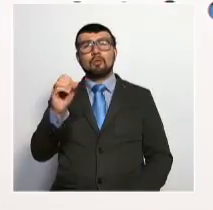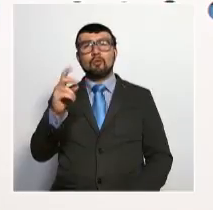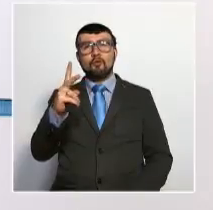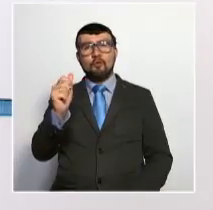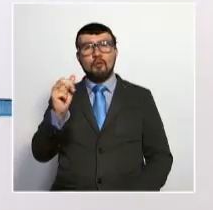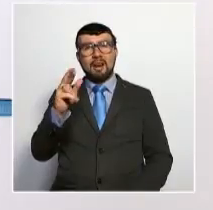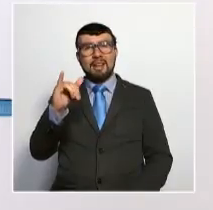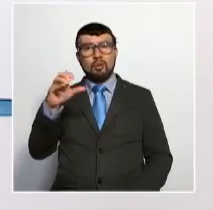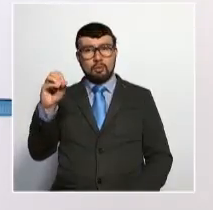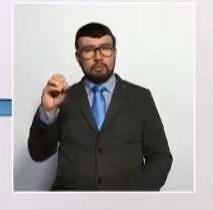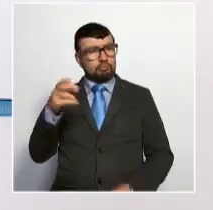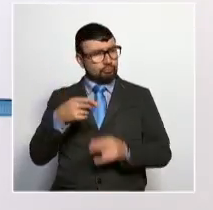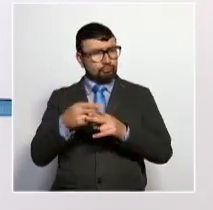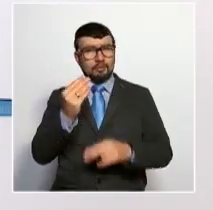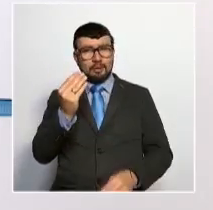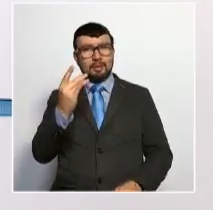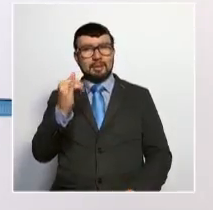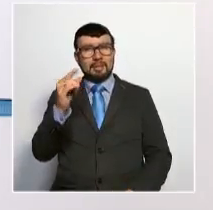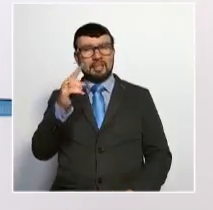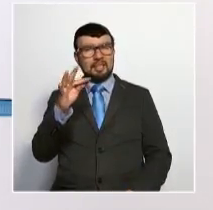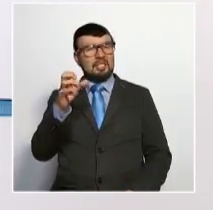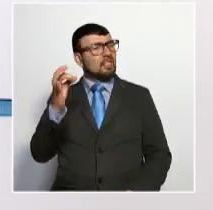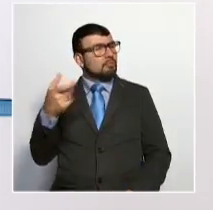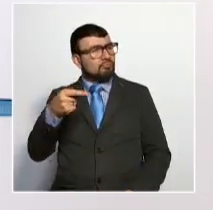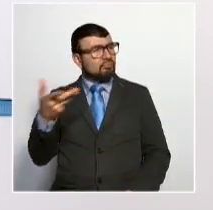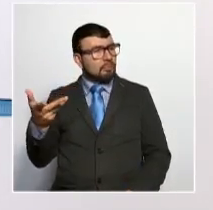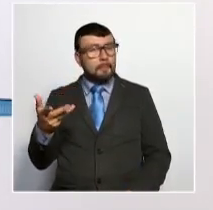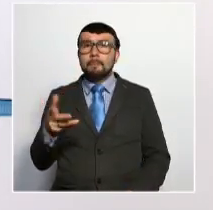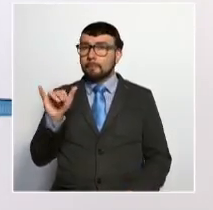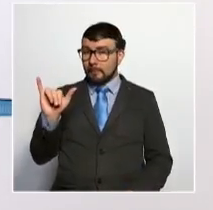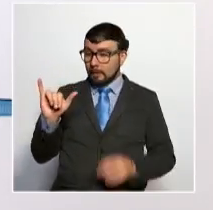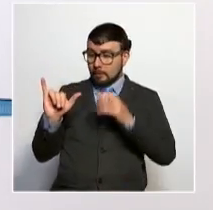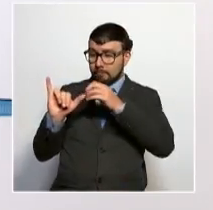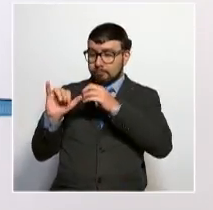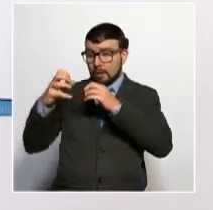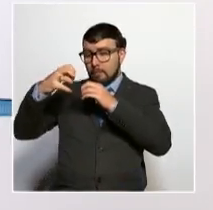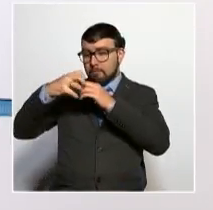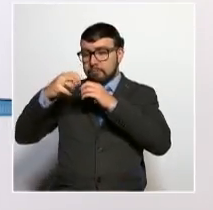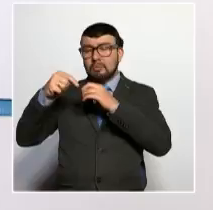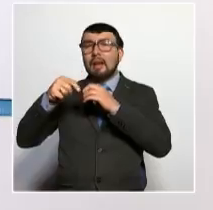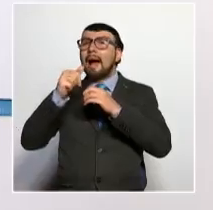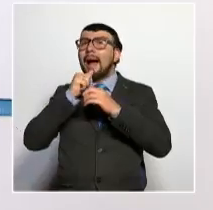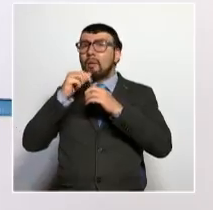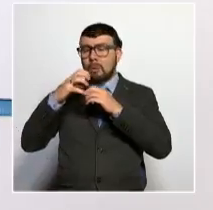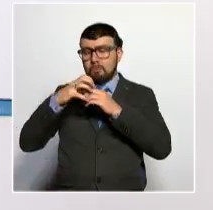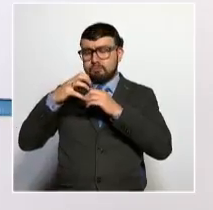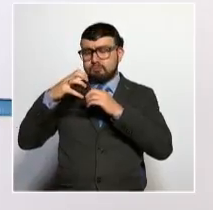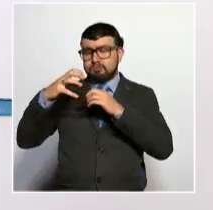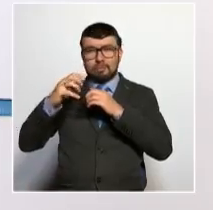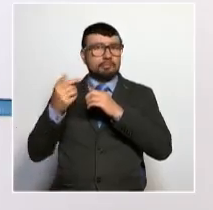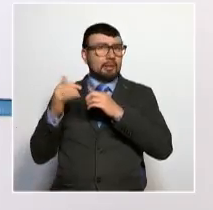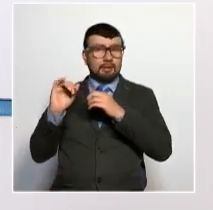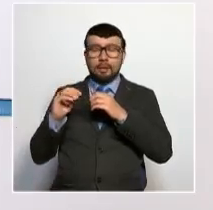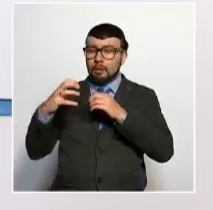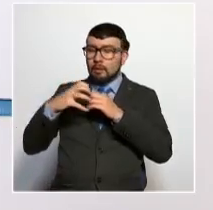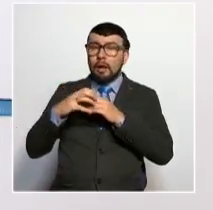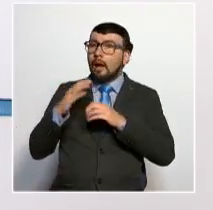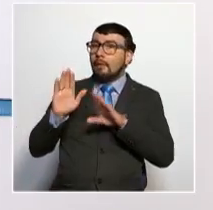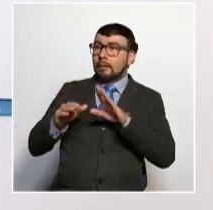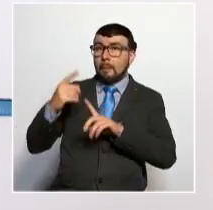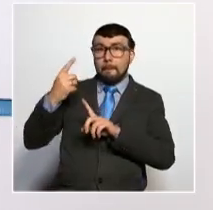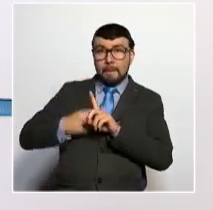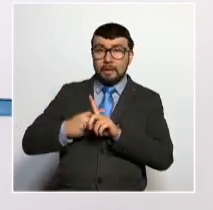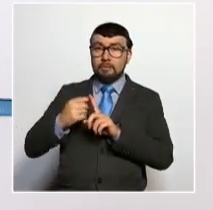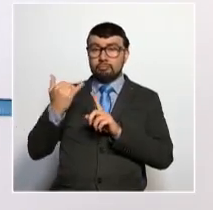formación de estos quistes. Bueno, los quistes realmente son bolsitas de agua. Entonces nosotros cada mes, las mujeres pues en edad fértil, desarrollan